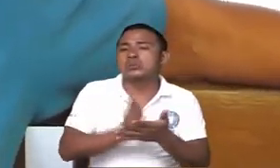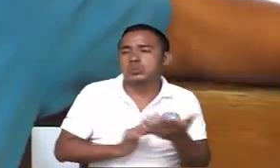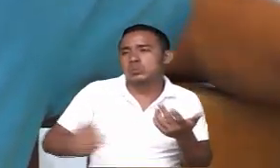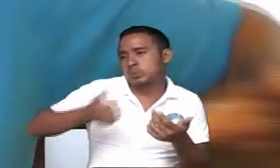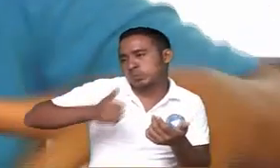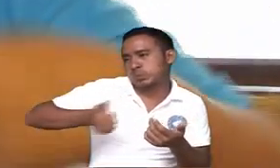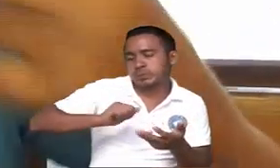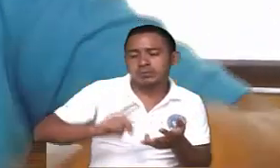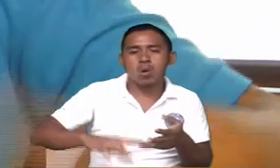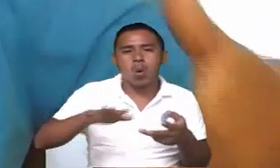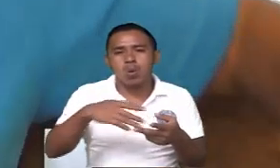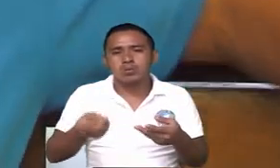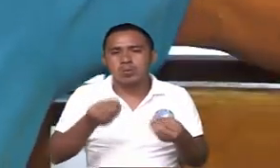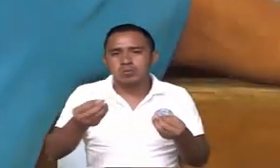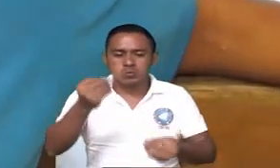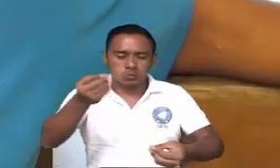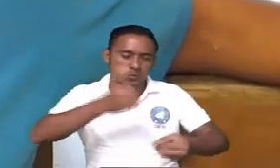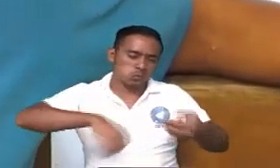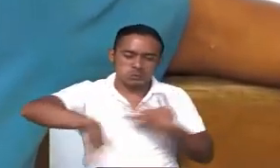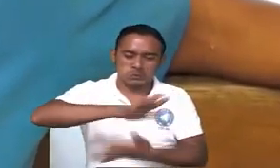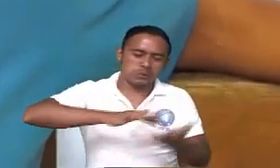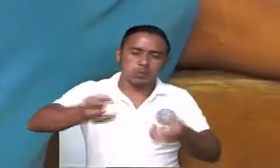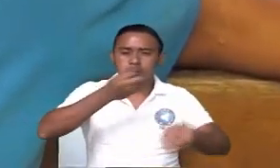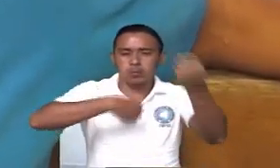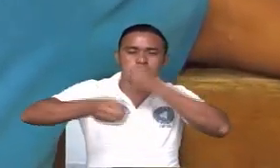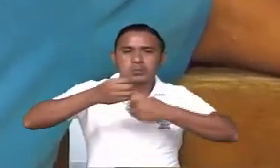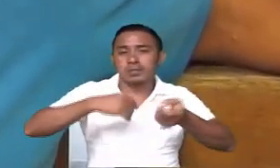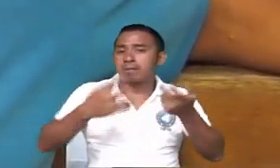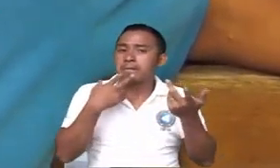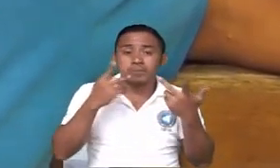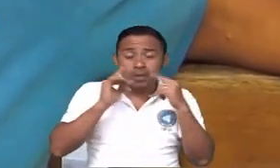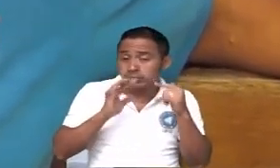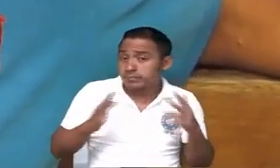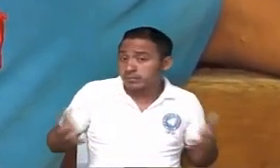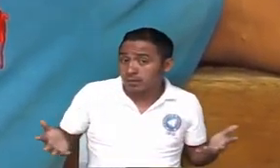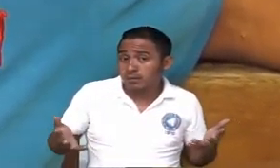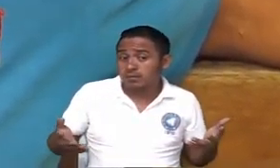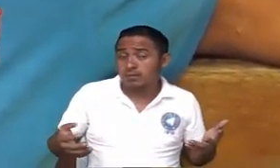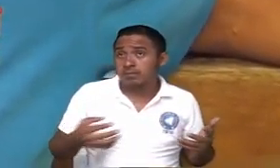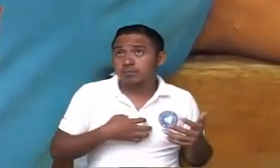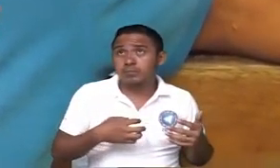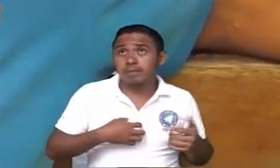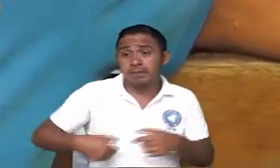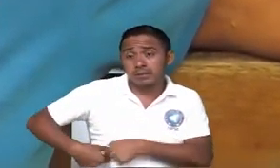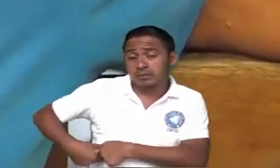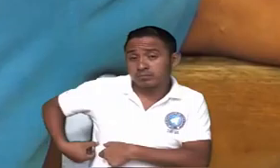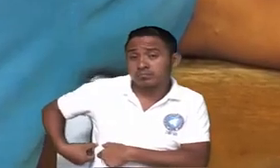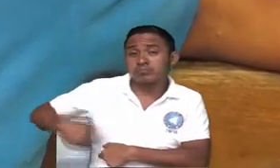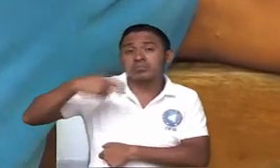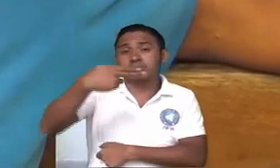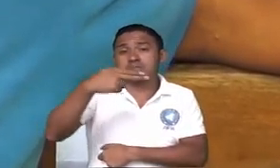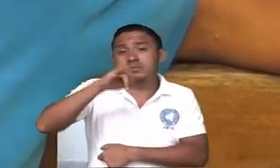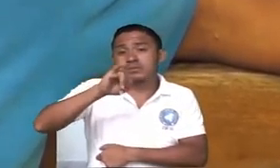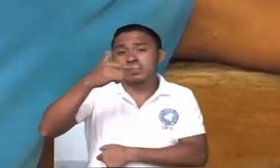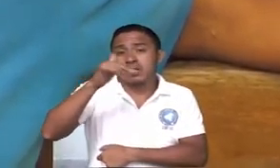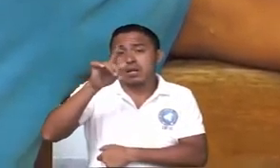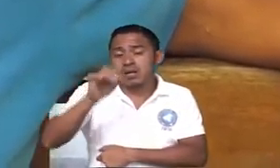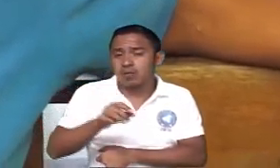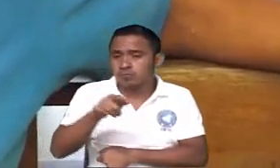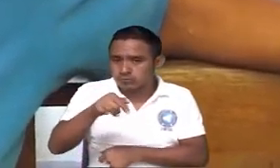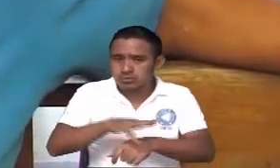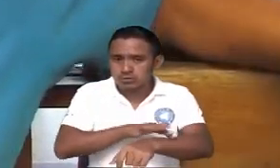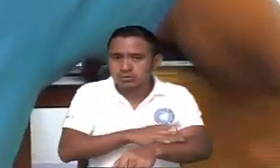comen muchas cosas revueltas y no se cuida, hay que cuidarse uno, y ese viene del hígado. Uh-huh. ¿Usted se ha sentido alguna vez